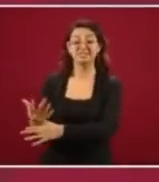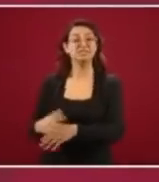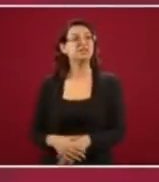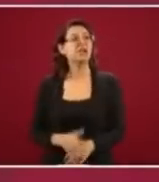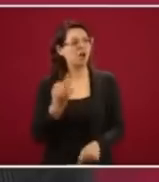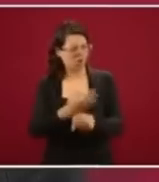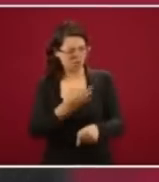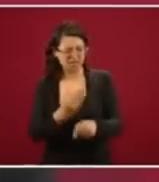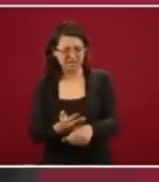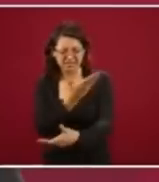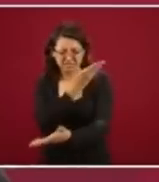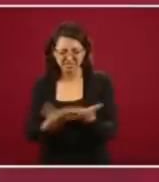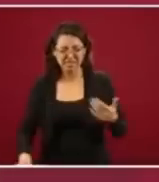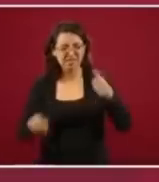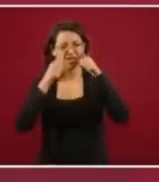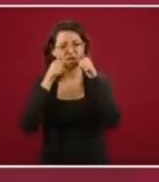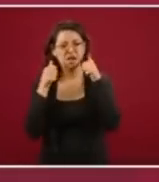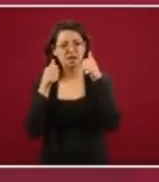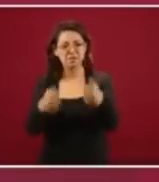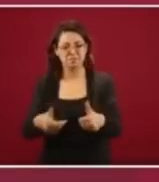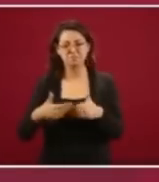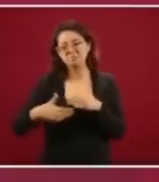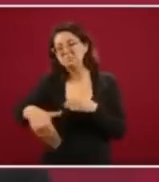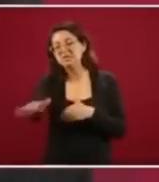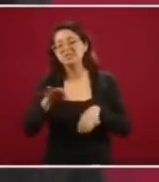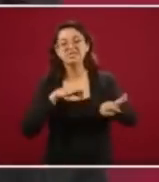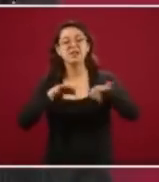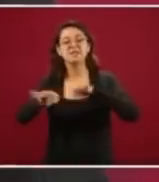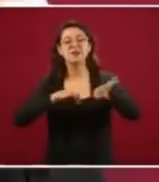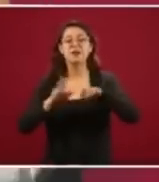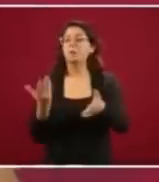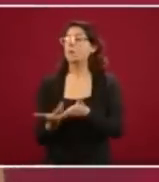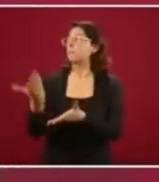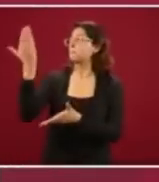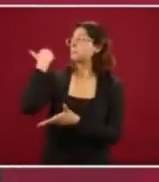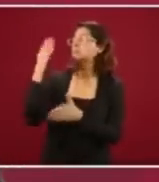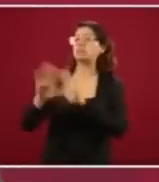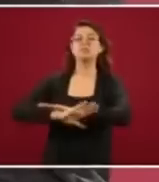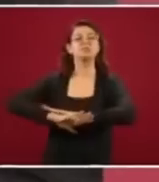Ocúpese de su trabajo, olvídese